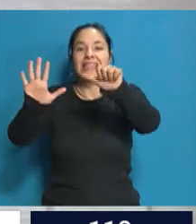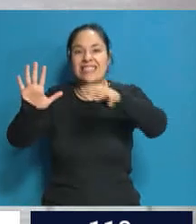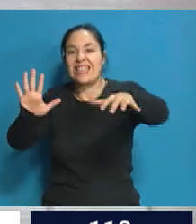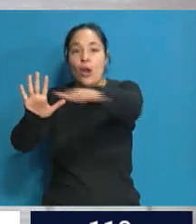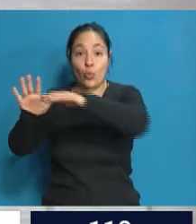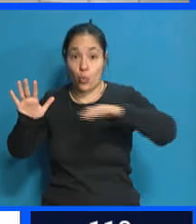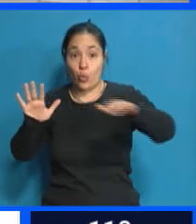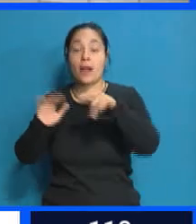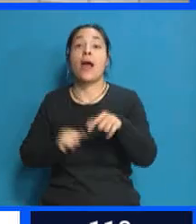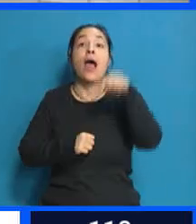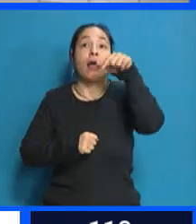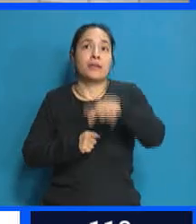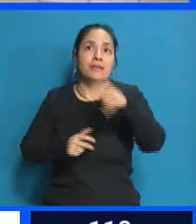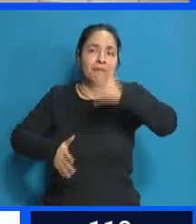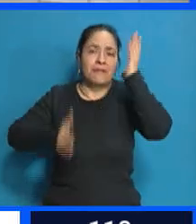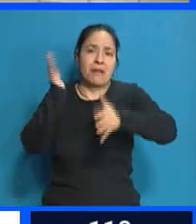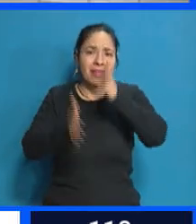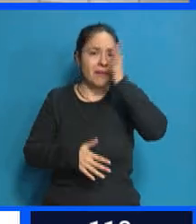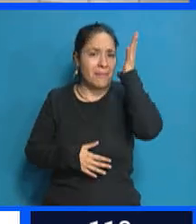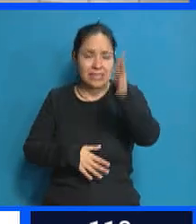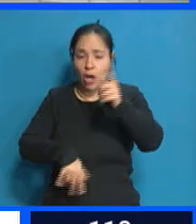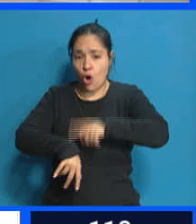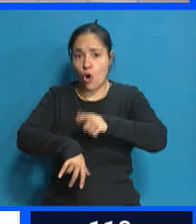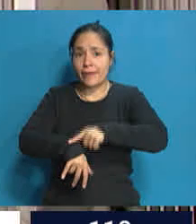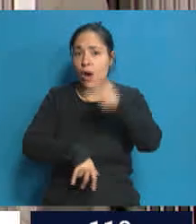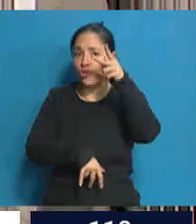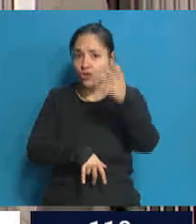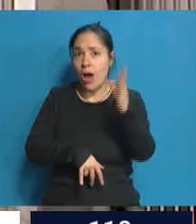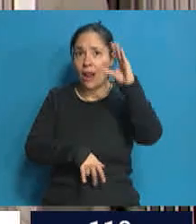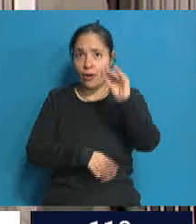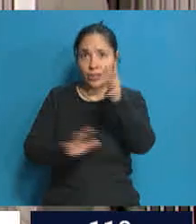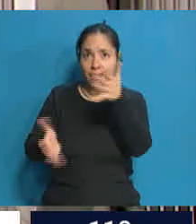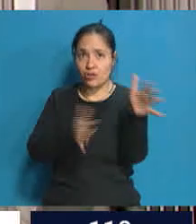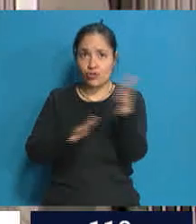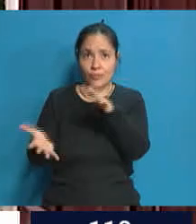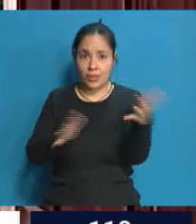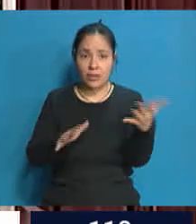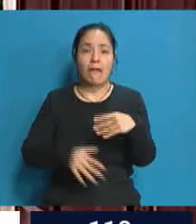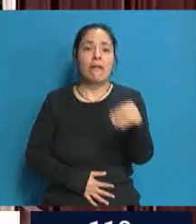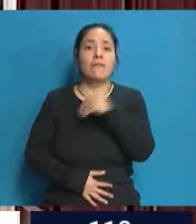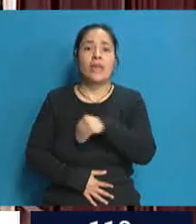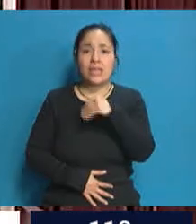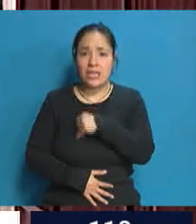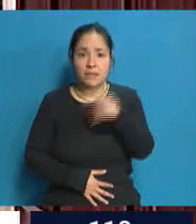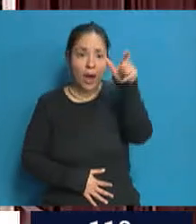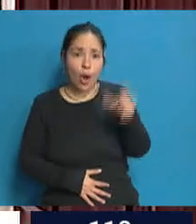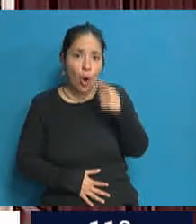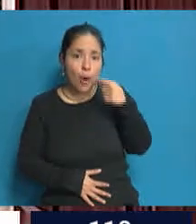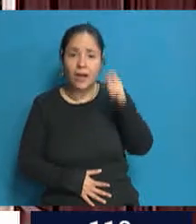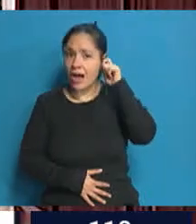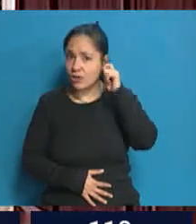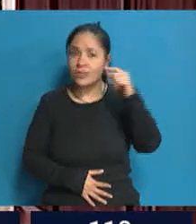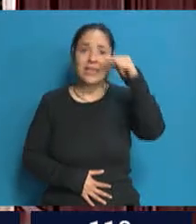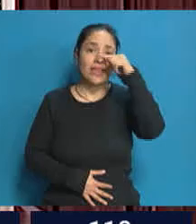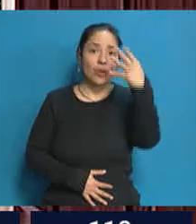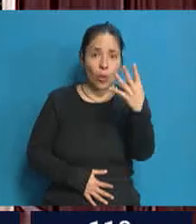día de ayer un hecho bastante violento, ¿no?, cerca de las 20 horas, ¿no?, y donde se trataría, hablamos de una víctima de 74 años y